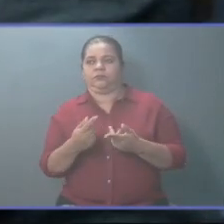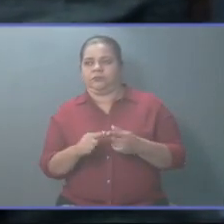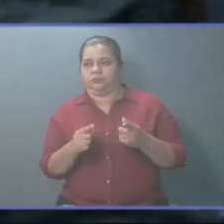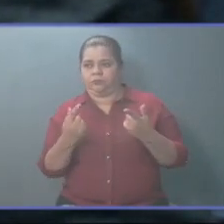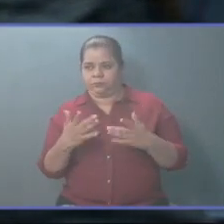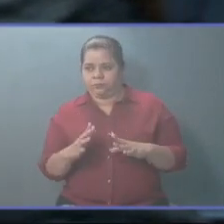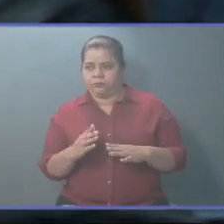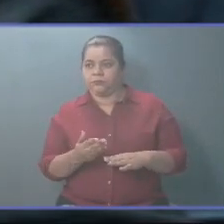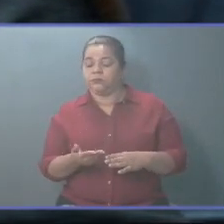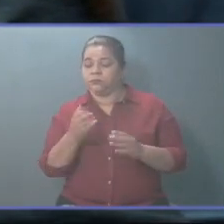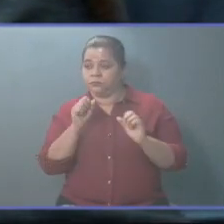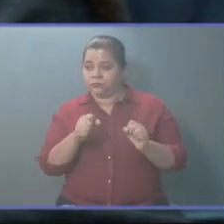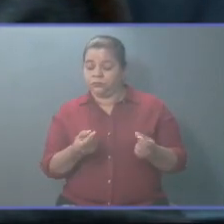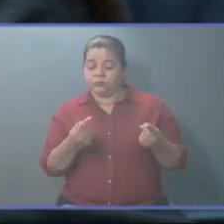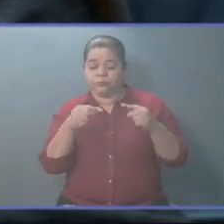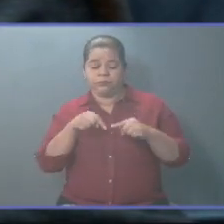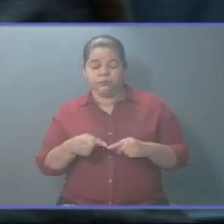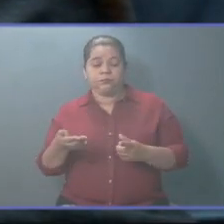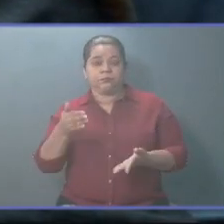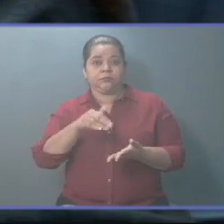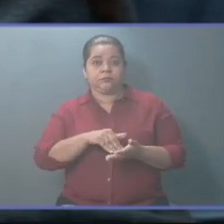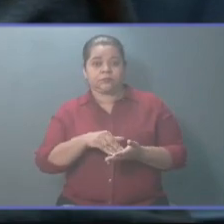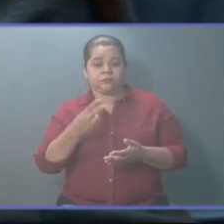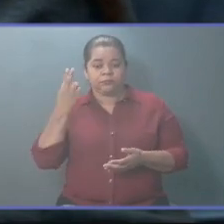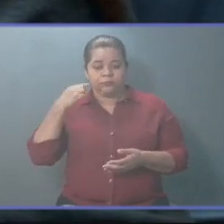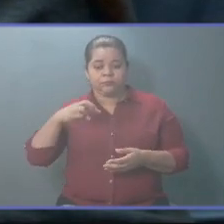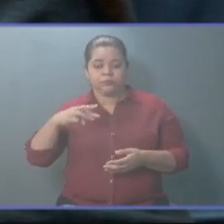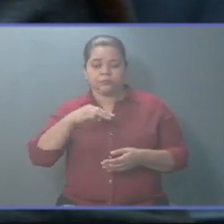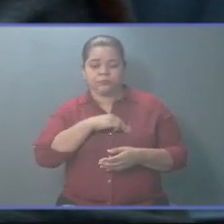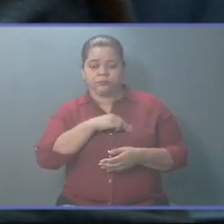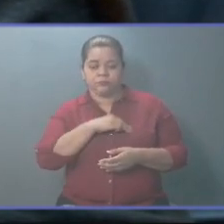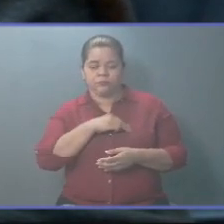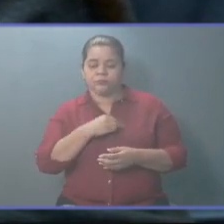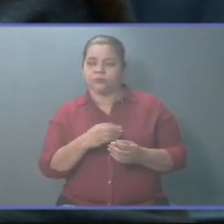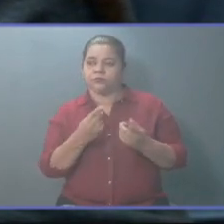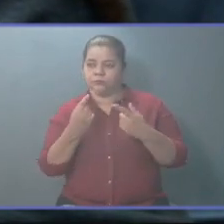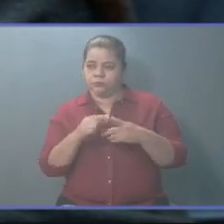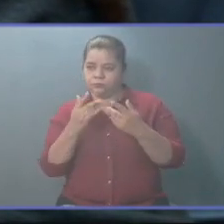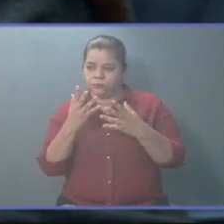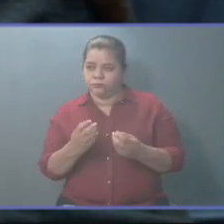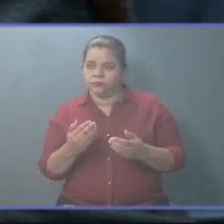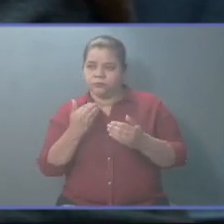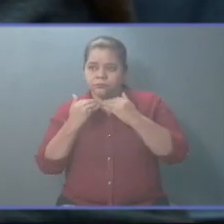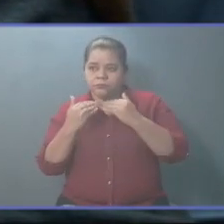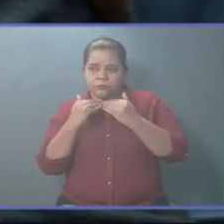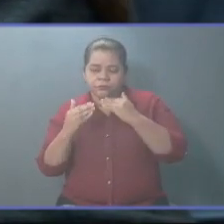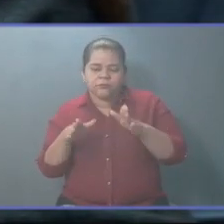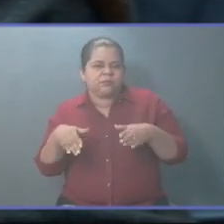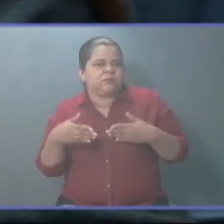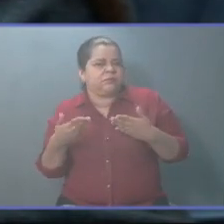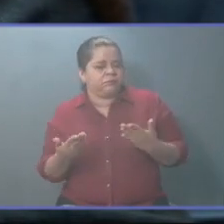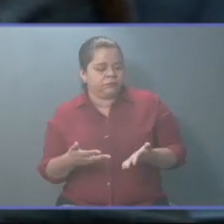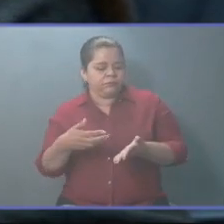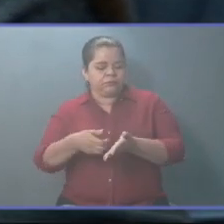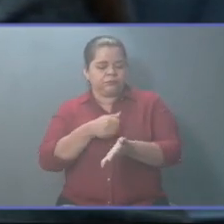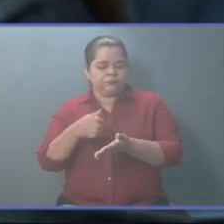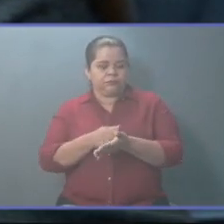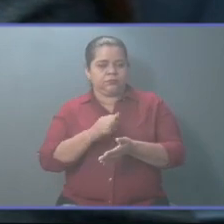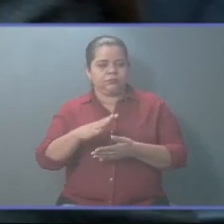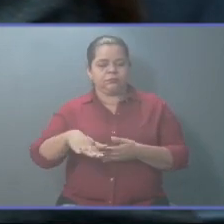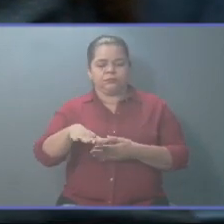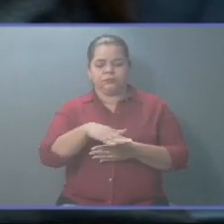que cuando venga otra vez el ministro, hacer acciones pues que expliquen por qué se recortan a la